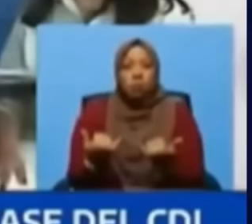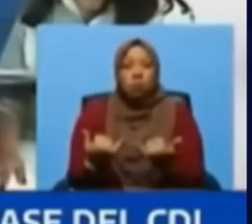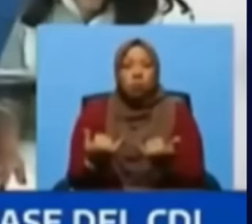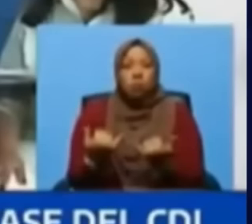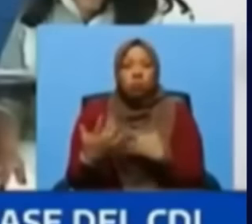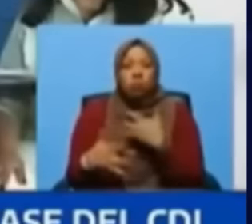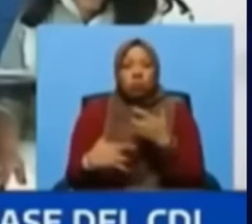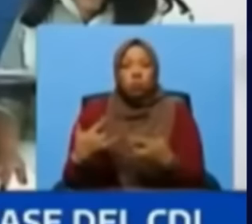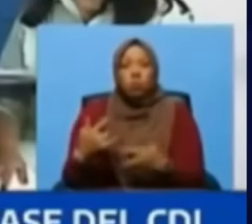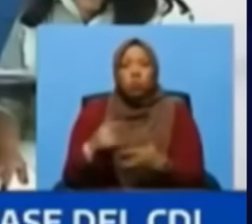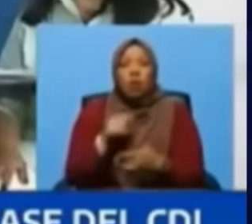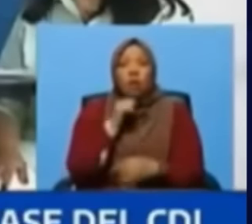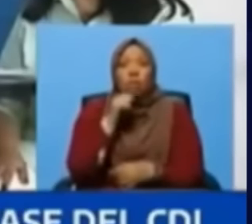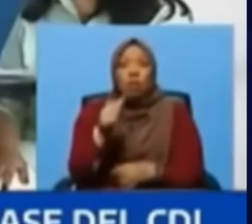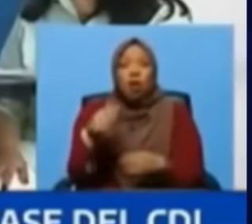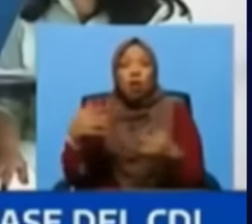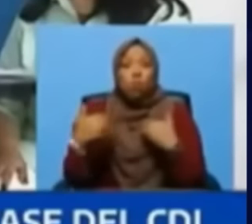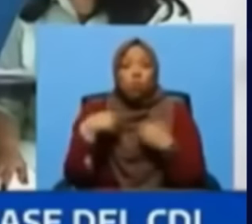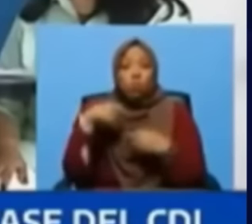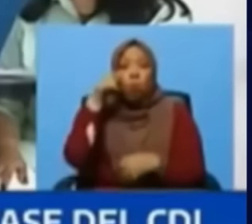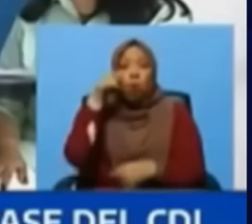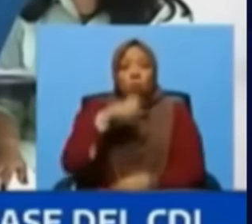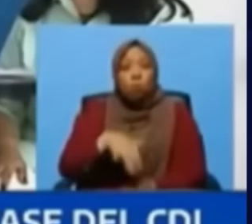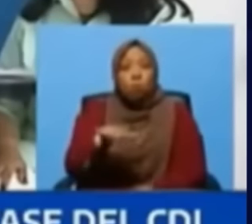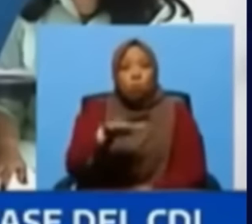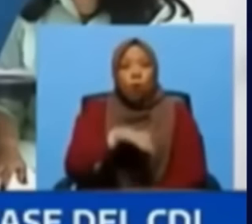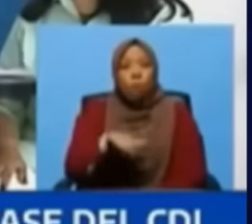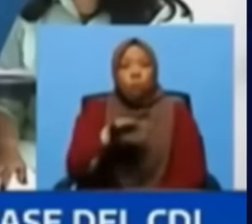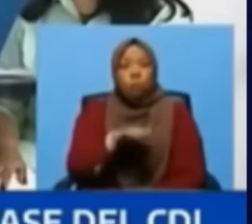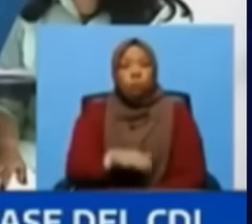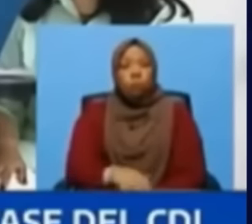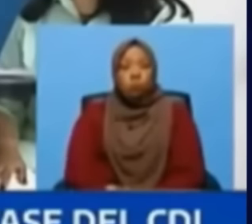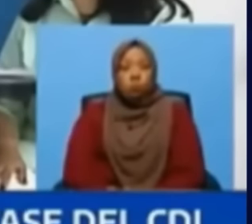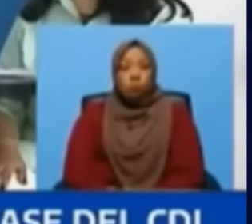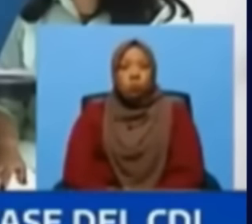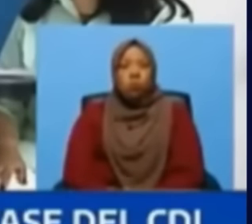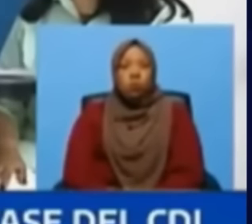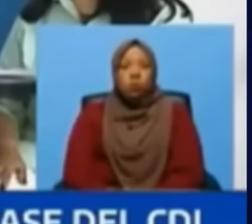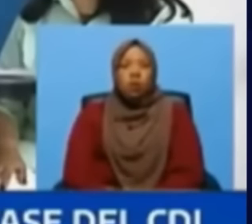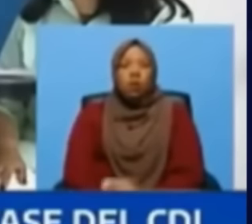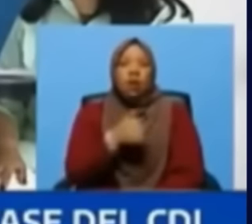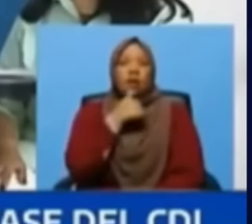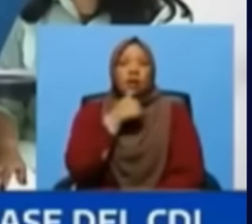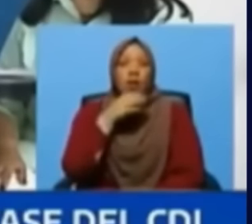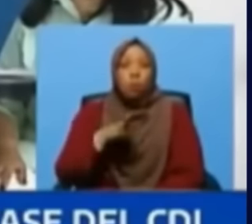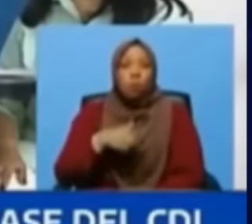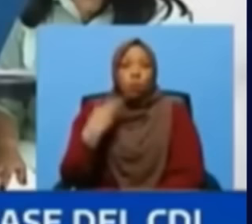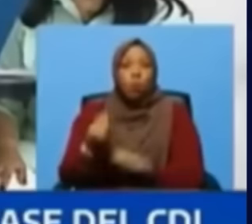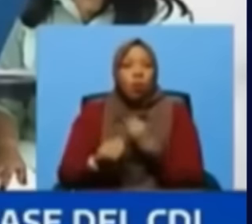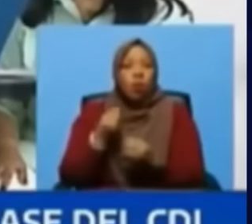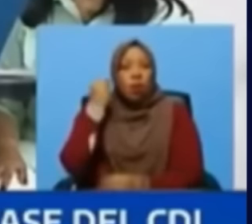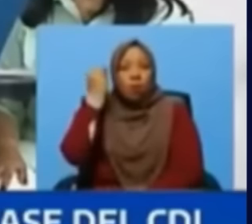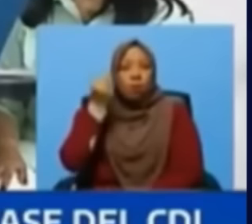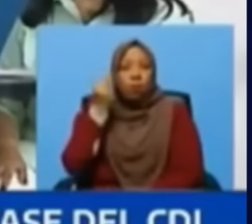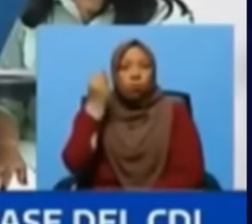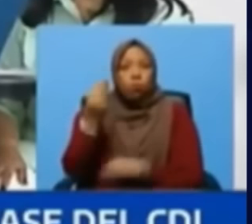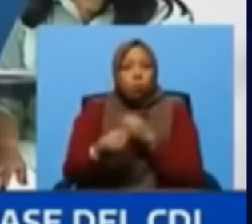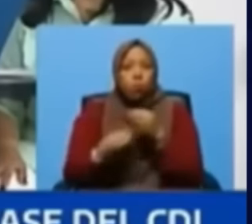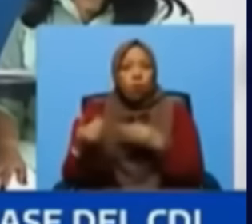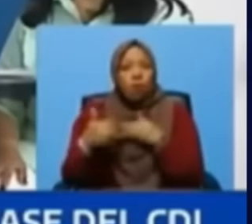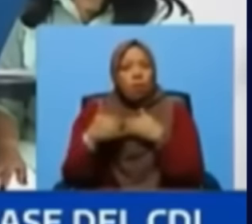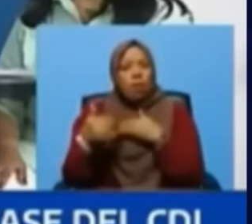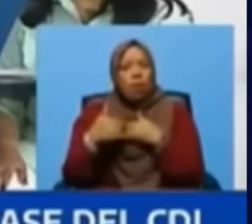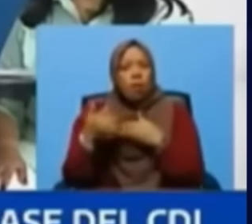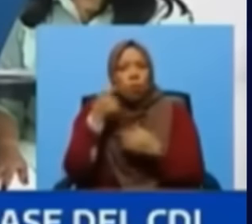es dañar al pueblo escucha escucha Quién es capaz de pensar en hacerle daño al